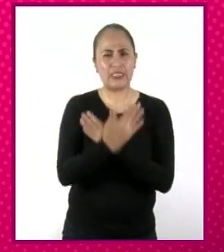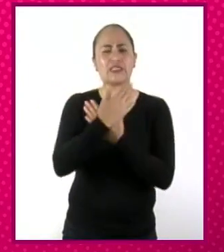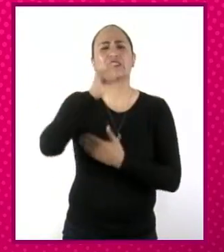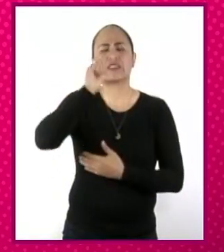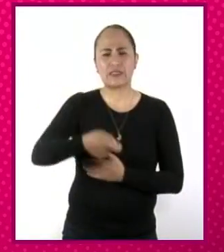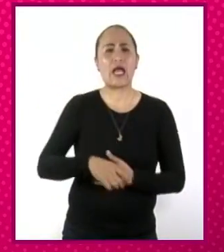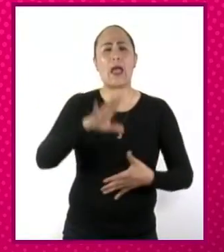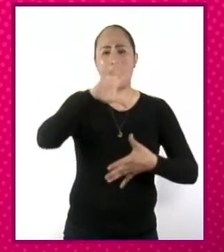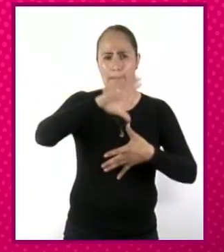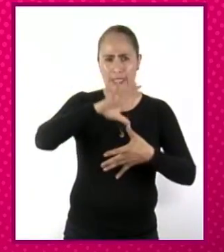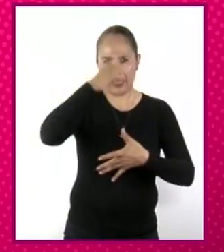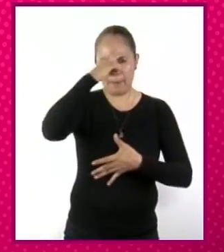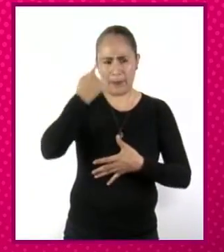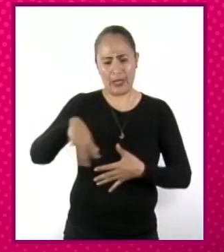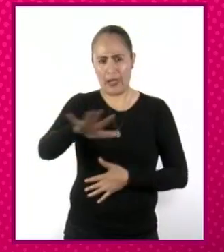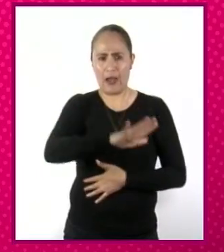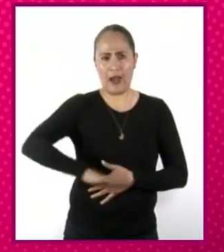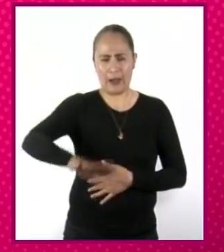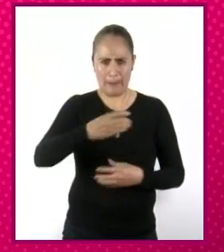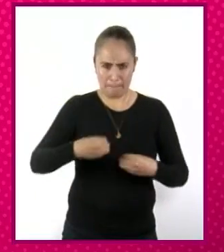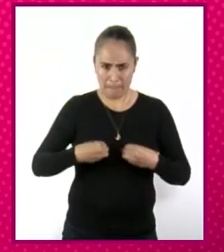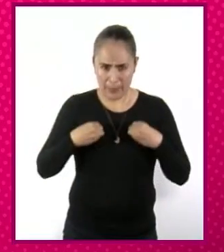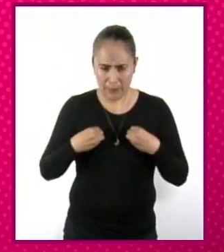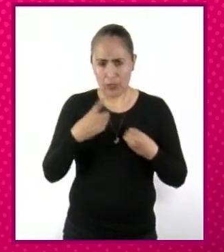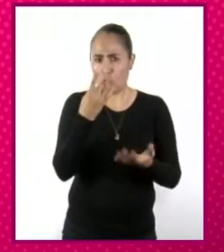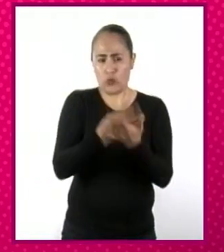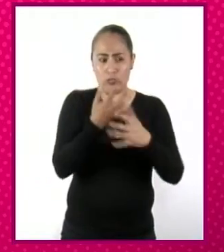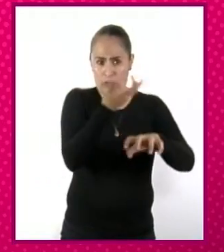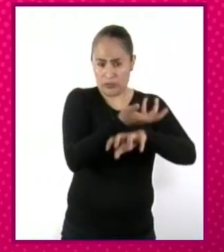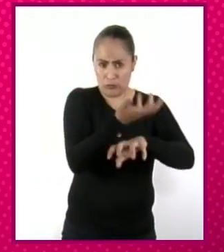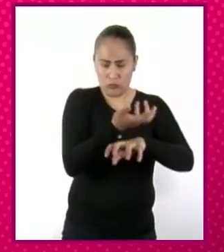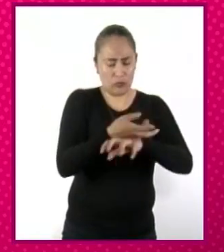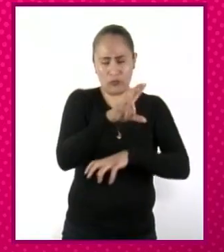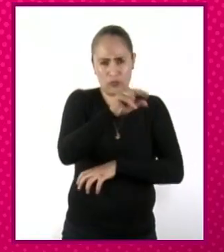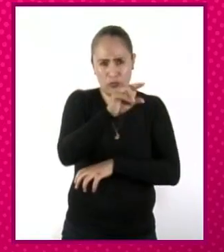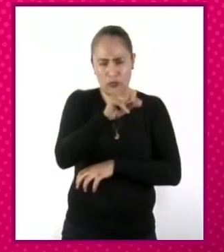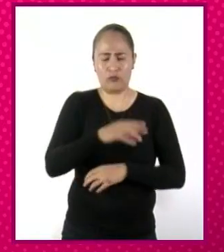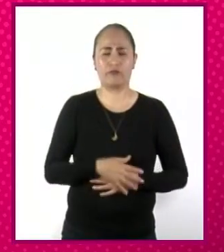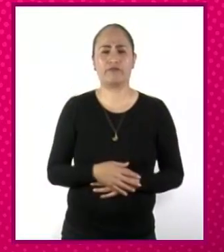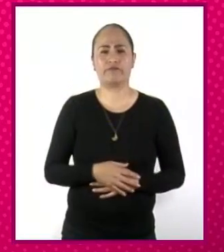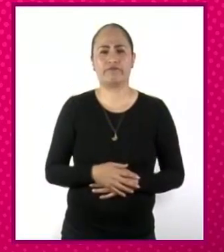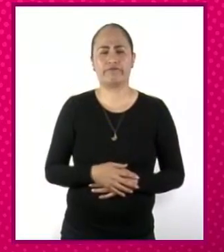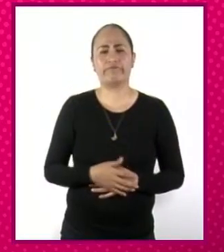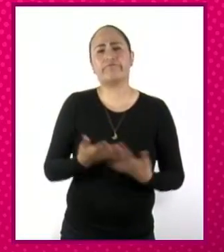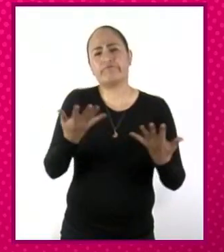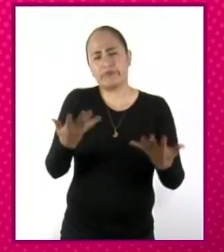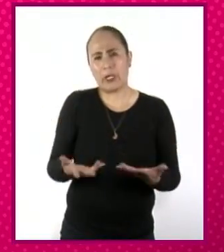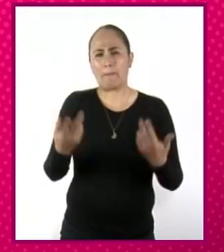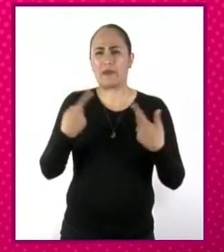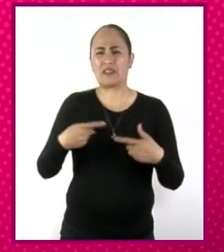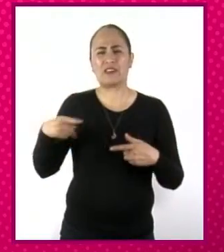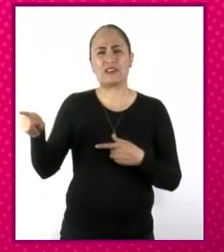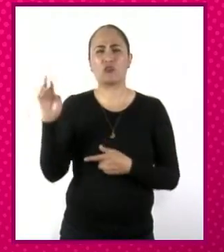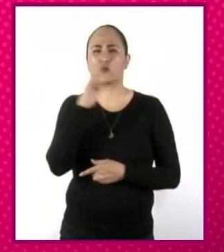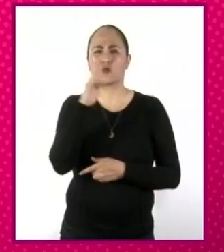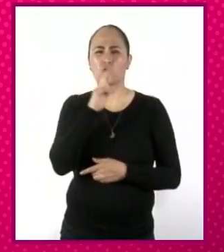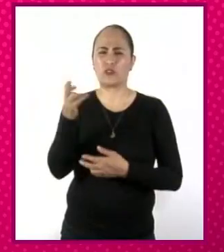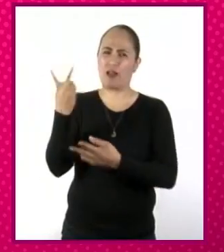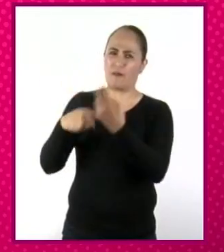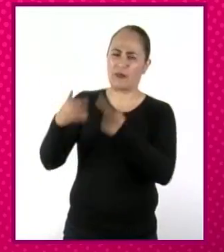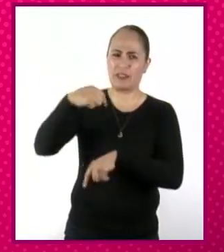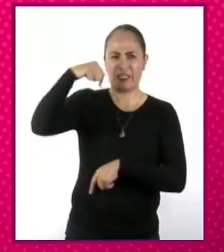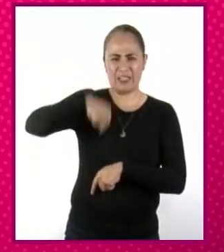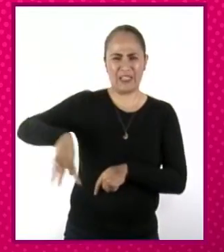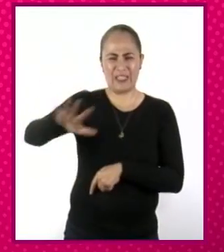América para los habitantes del continente americano, no para los estadounidenses, y era una respuesta a la presencia rusa en la costa